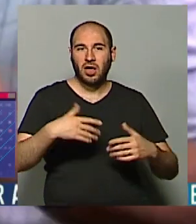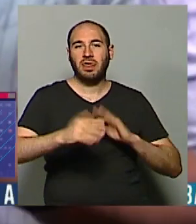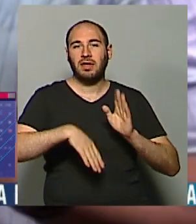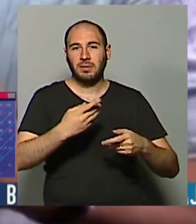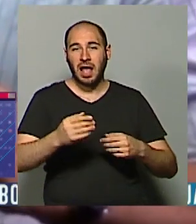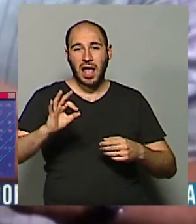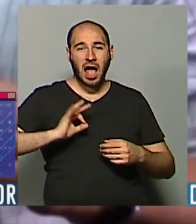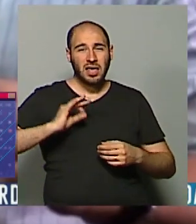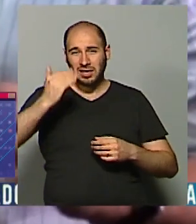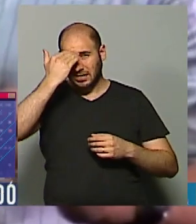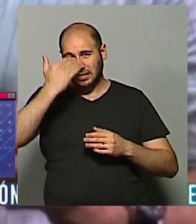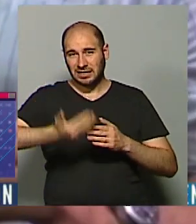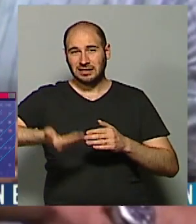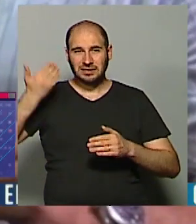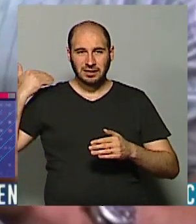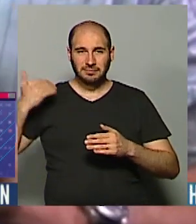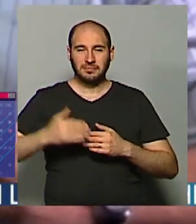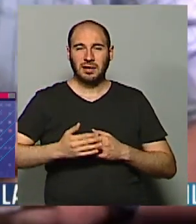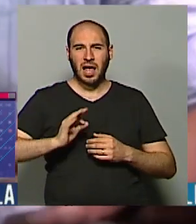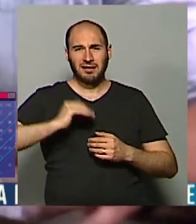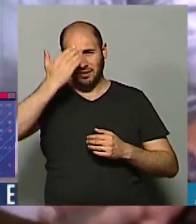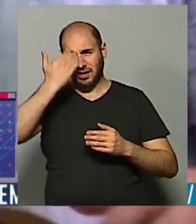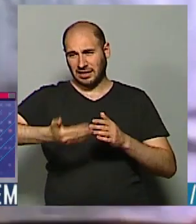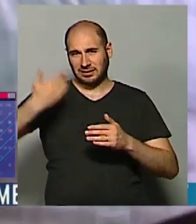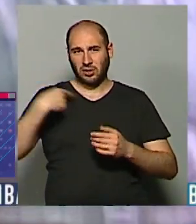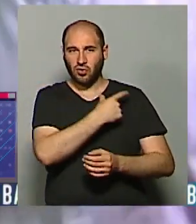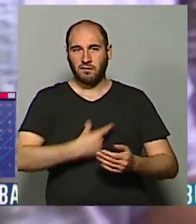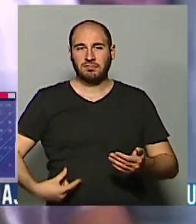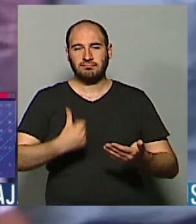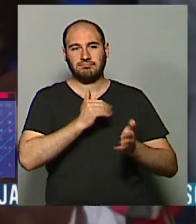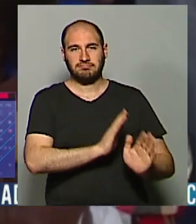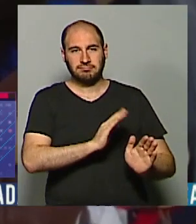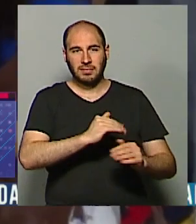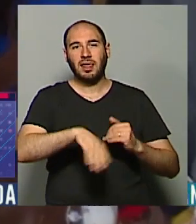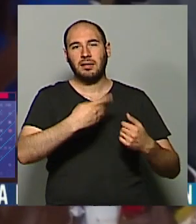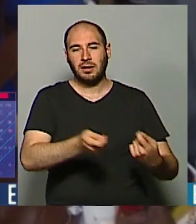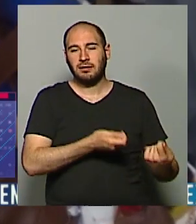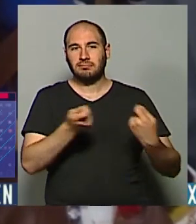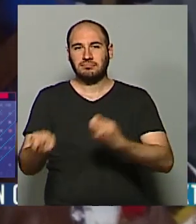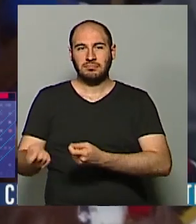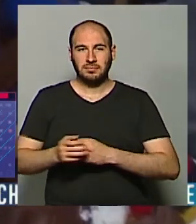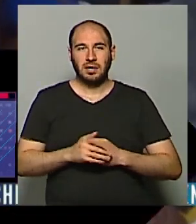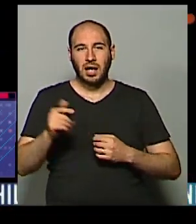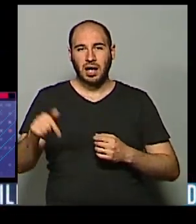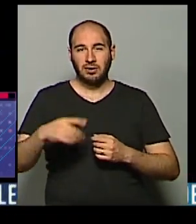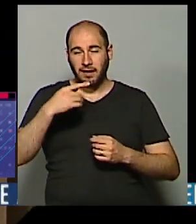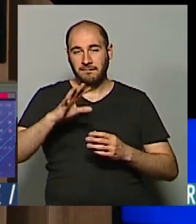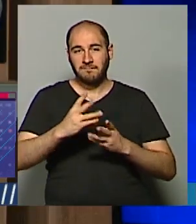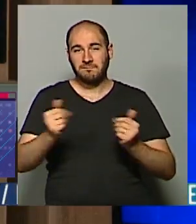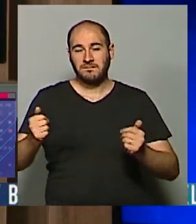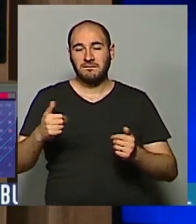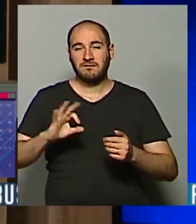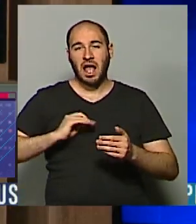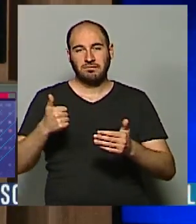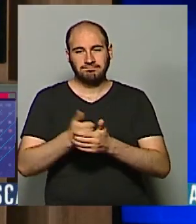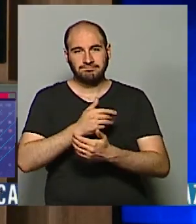después de 15 años de gobierno, obviamente entregar el gobierno ahora a fin de año al